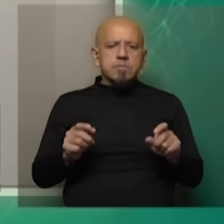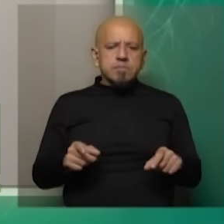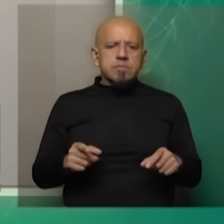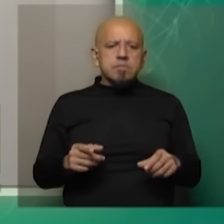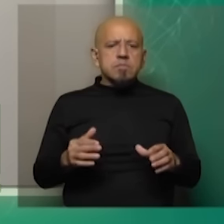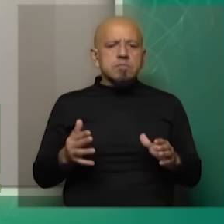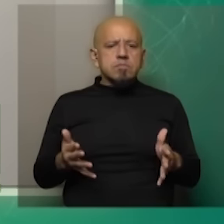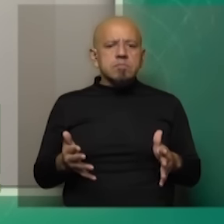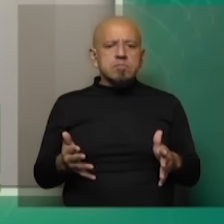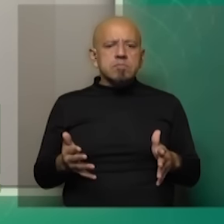manejamos,